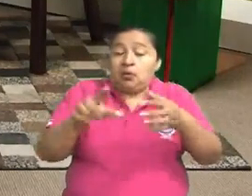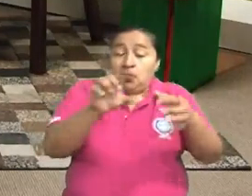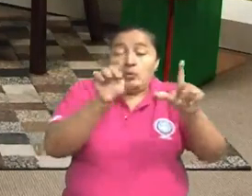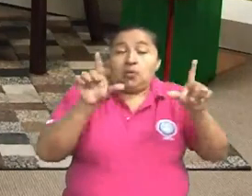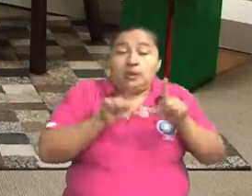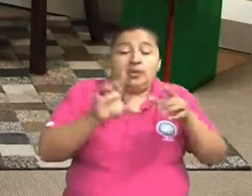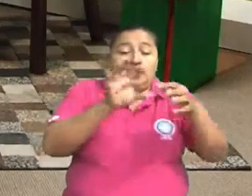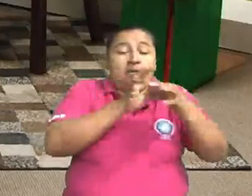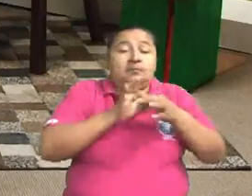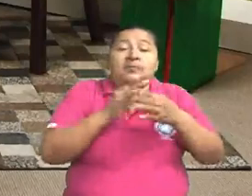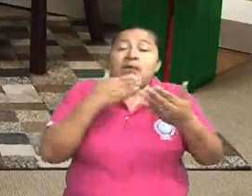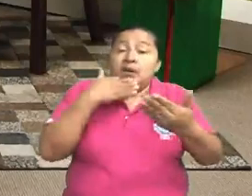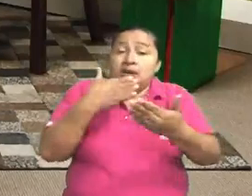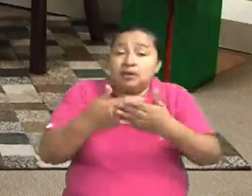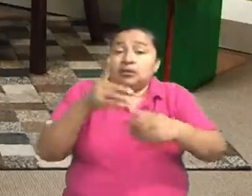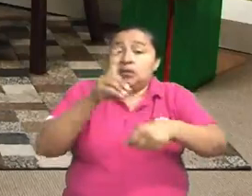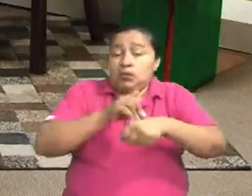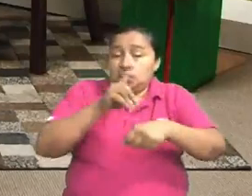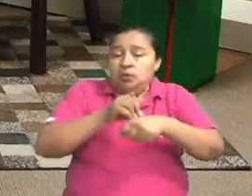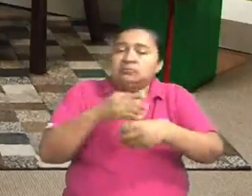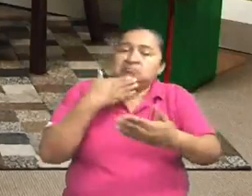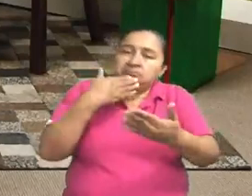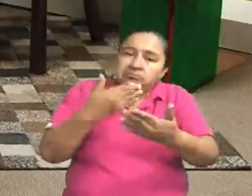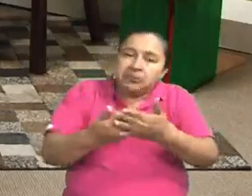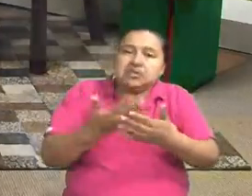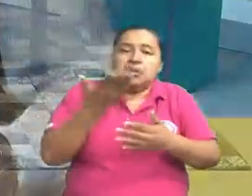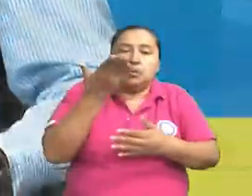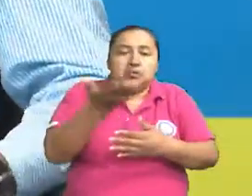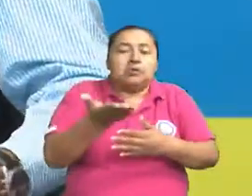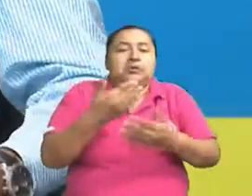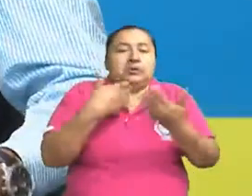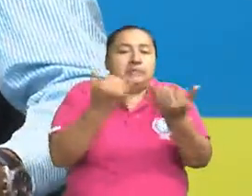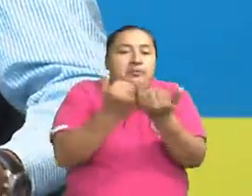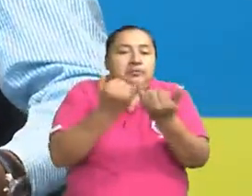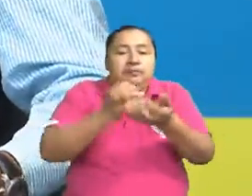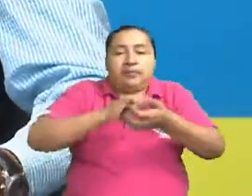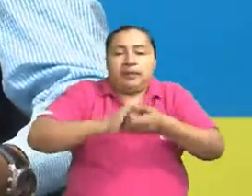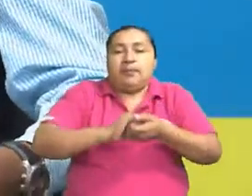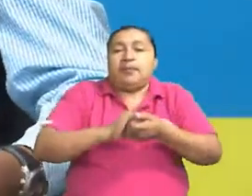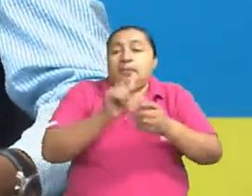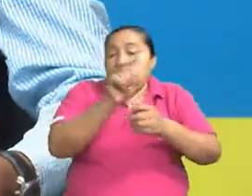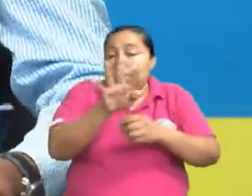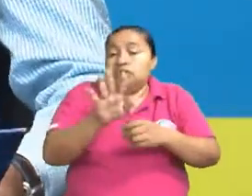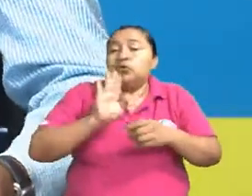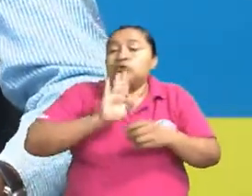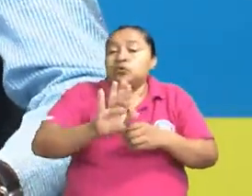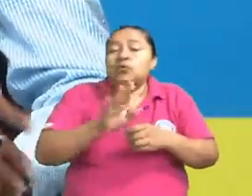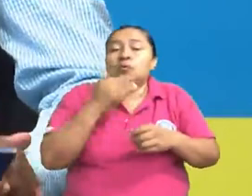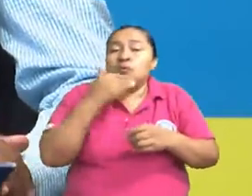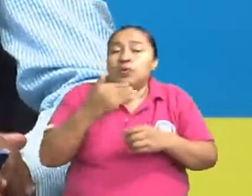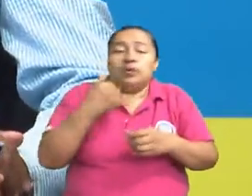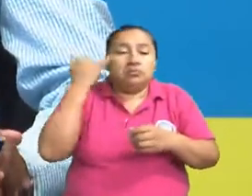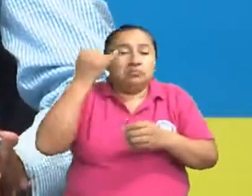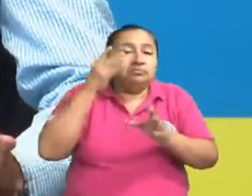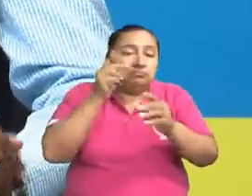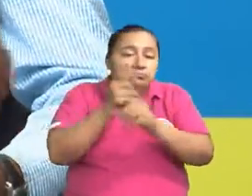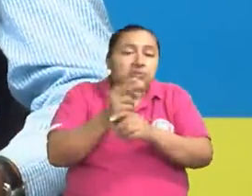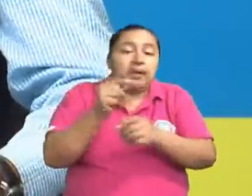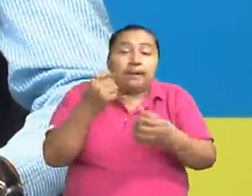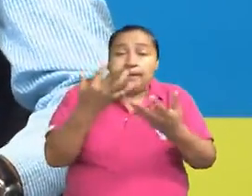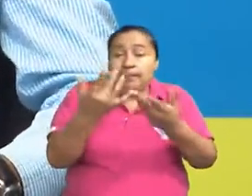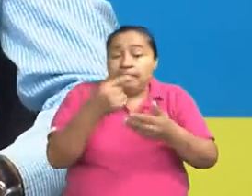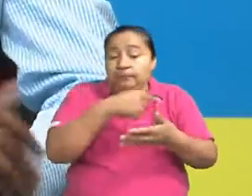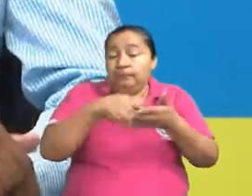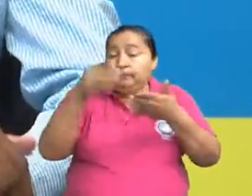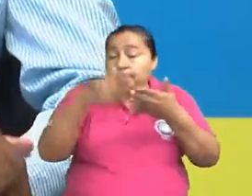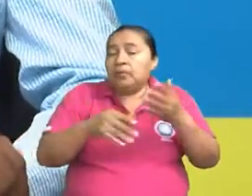del país. Le agradecemos, doctora. Muchísimas gracias. Le agradecemos a usted también, amigos televidentes, su fiel sintonía. Le esperamos que este fin de semana